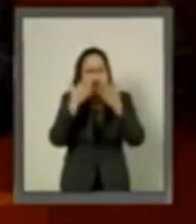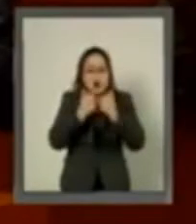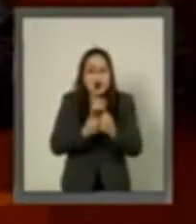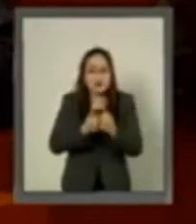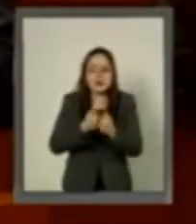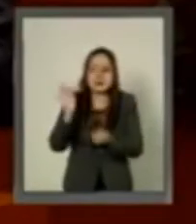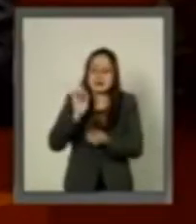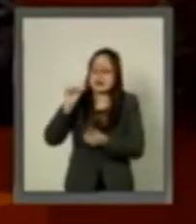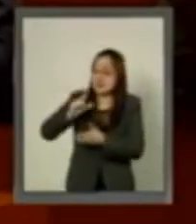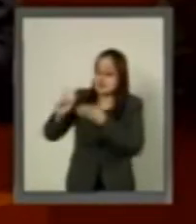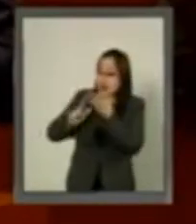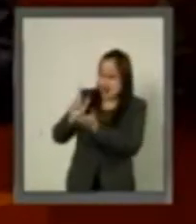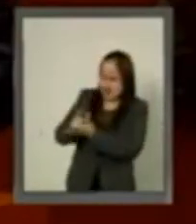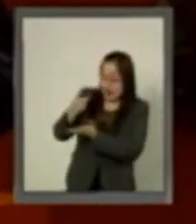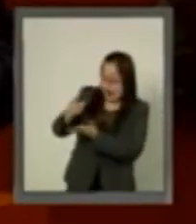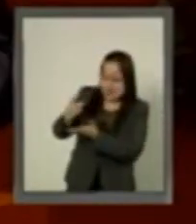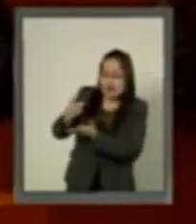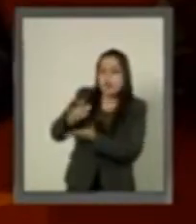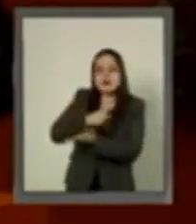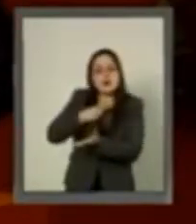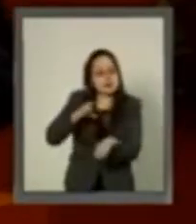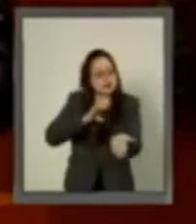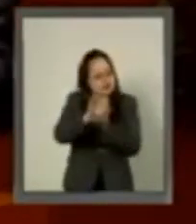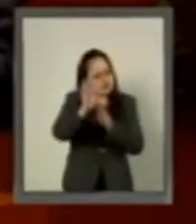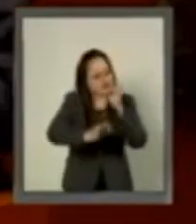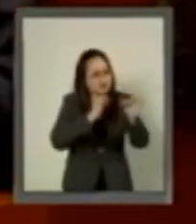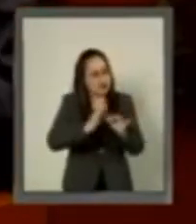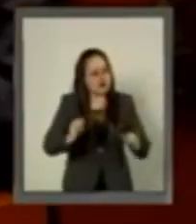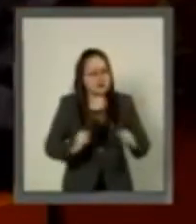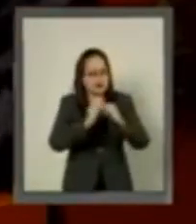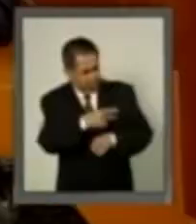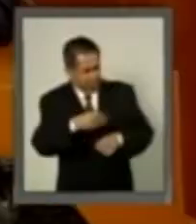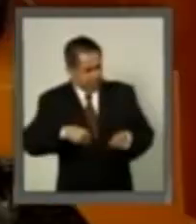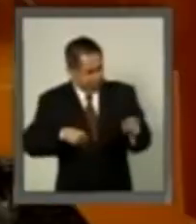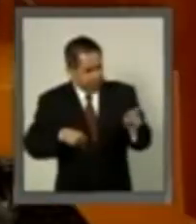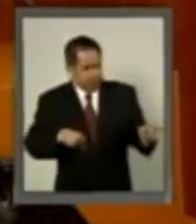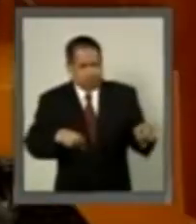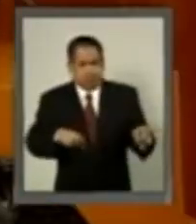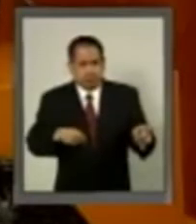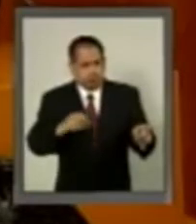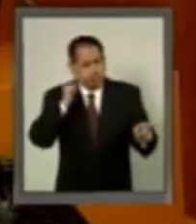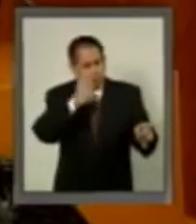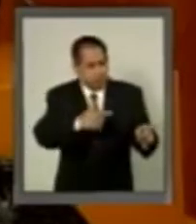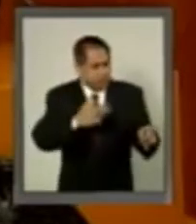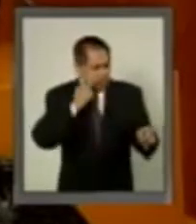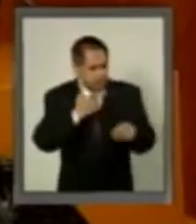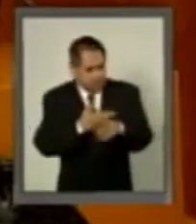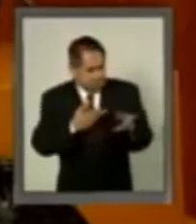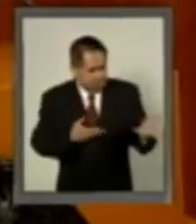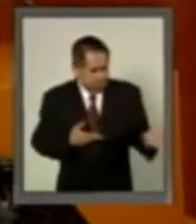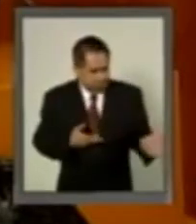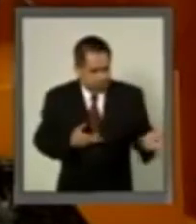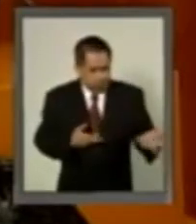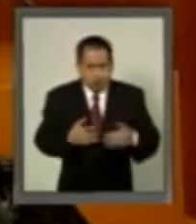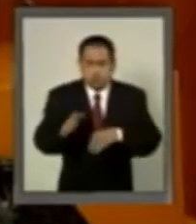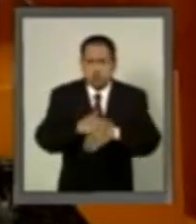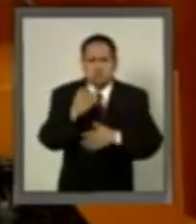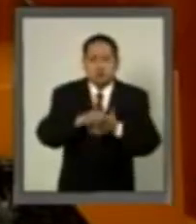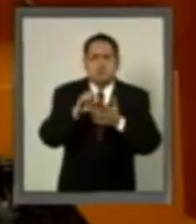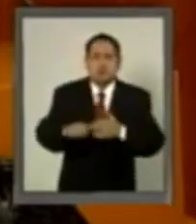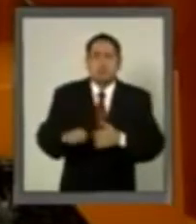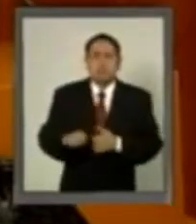manera distinta, es decir, quisieron juntar las áreas de seguridad pública con las áreas de gobernabilidad. Hoy no se habló de gobernabilidad, se habló específicamente de